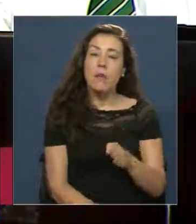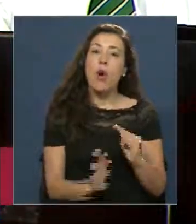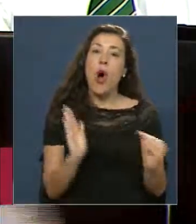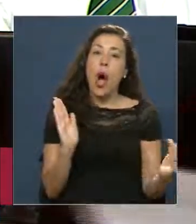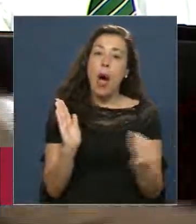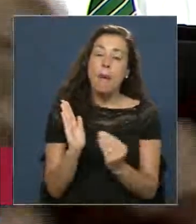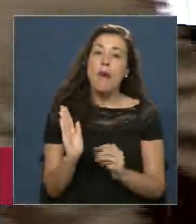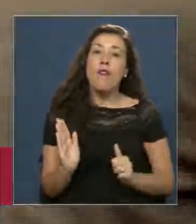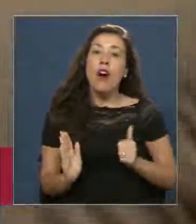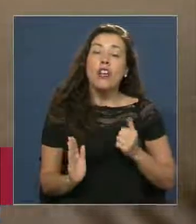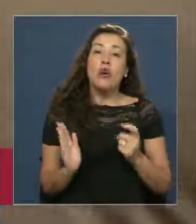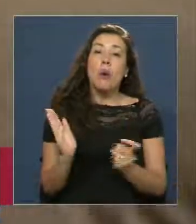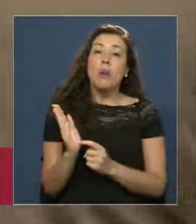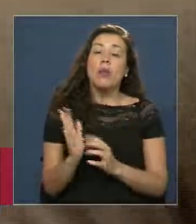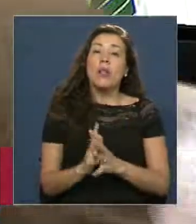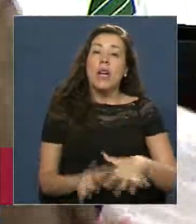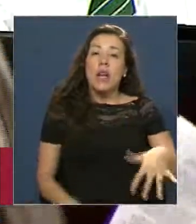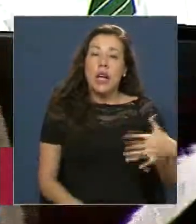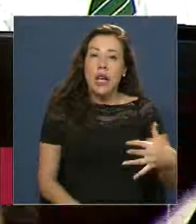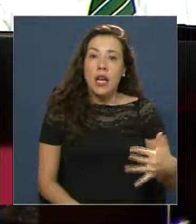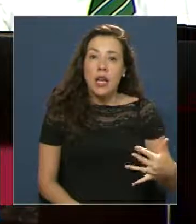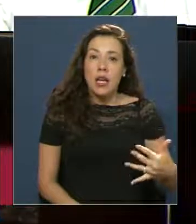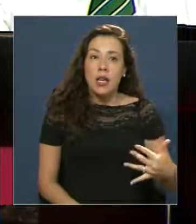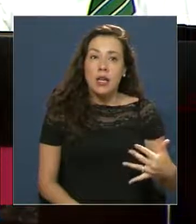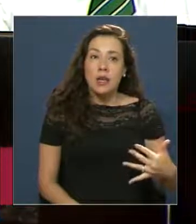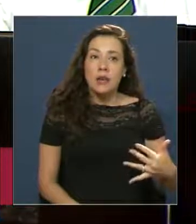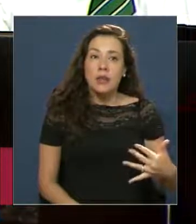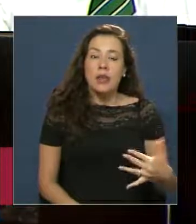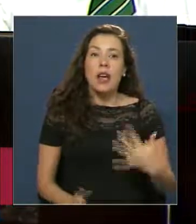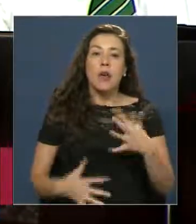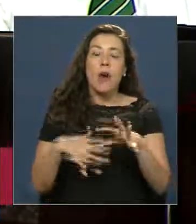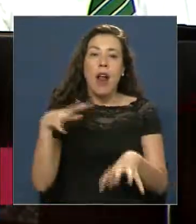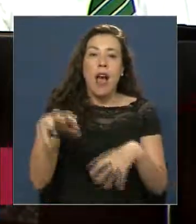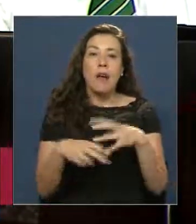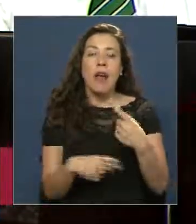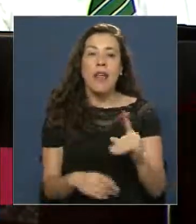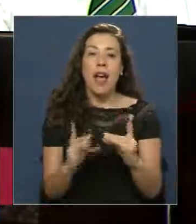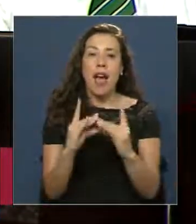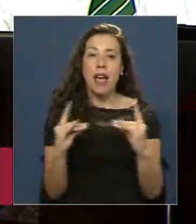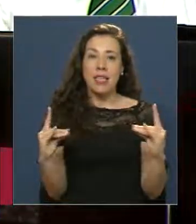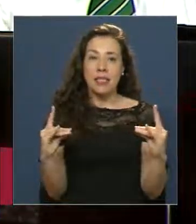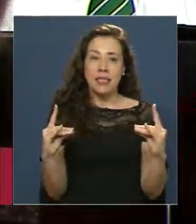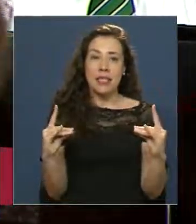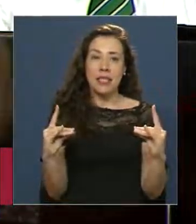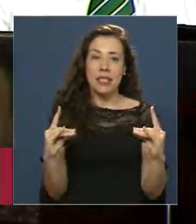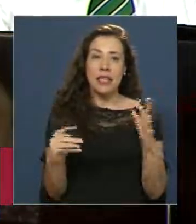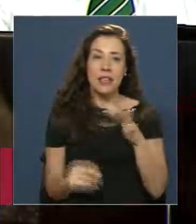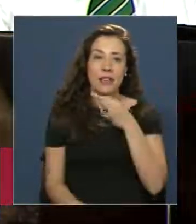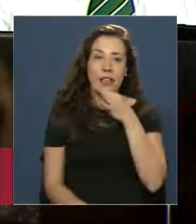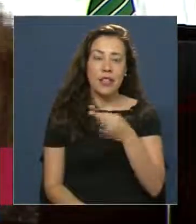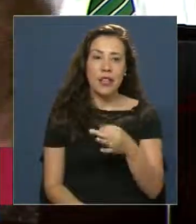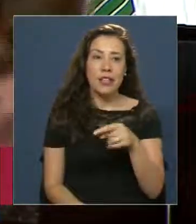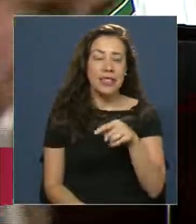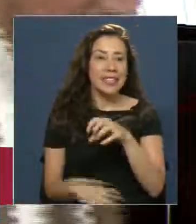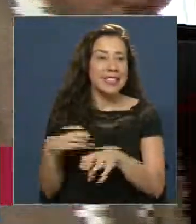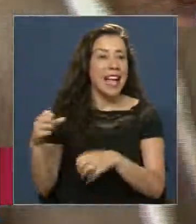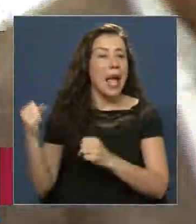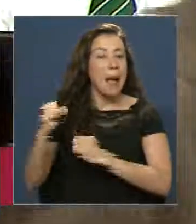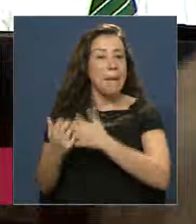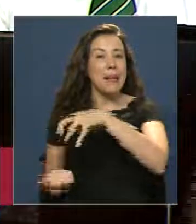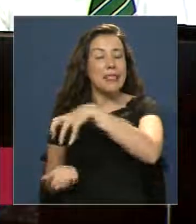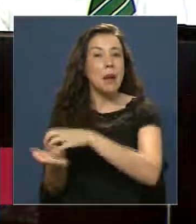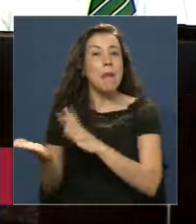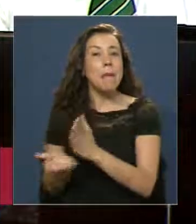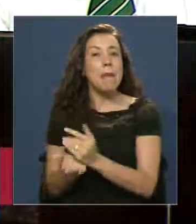apoyar una vocación productiva tan importante como lo es la ganadería en Aysén. Cabe señalar que esta planta estuvo contemplada en el Plan